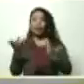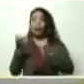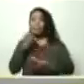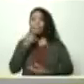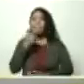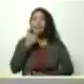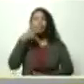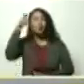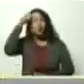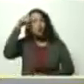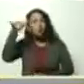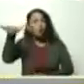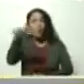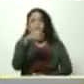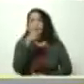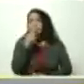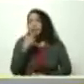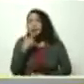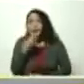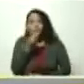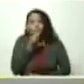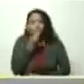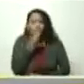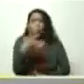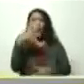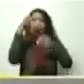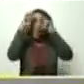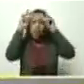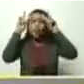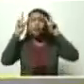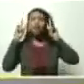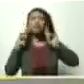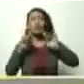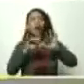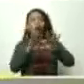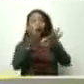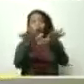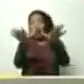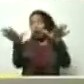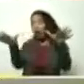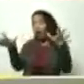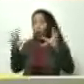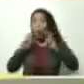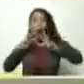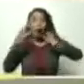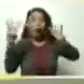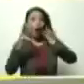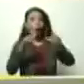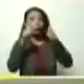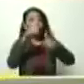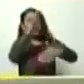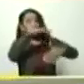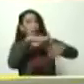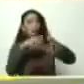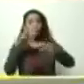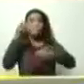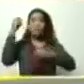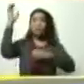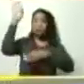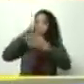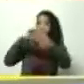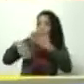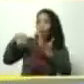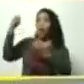de ciudades bellas limpias brillantes bien pintadas iluminadas